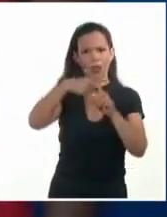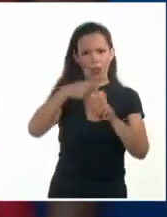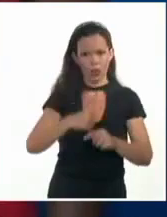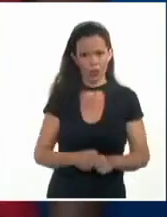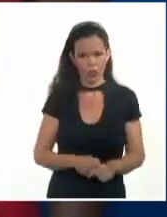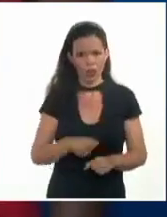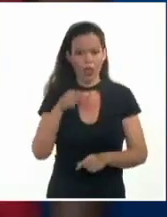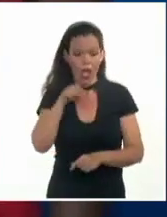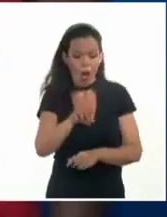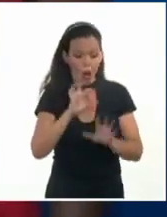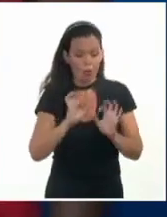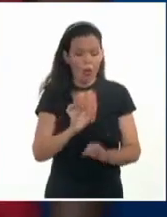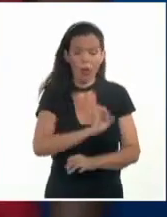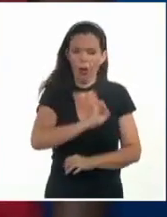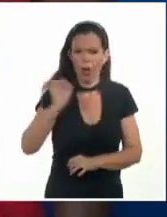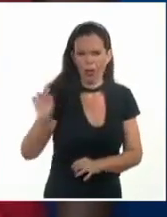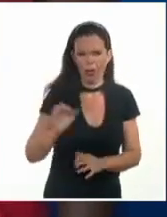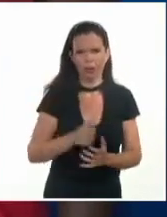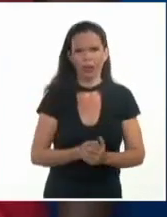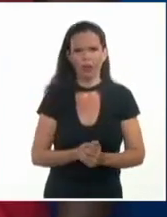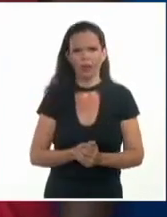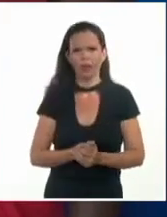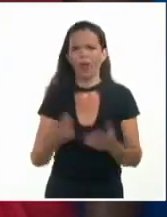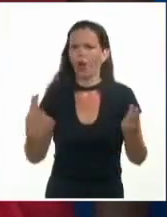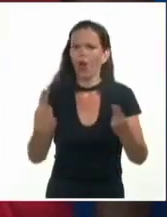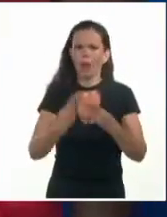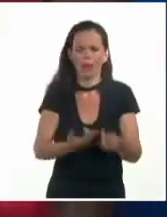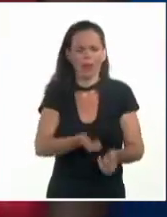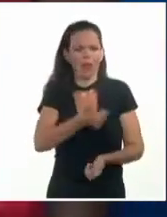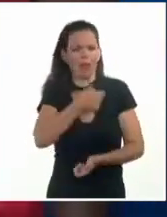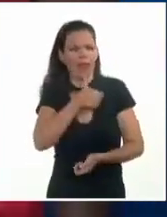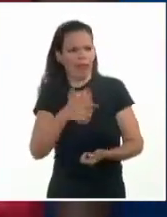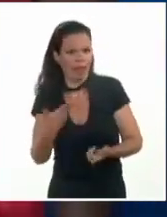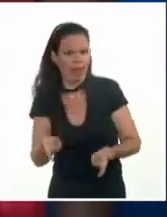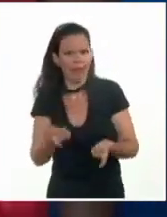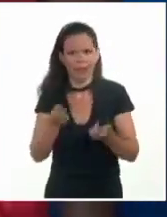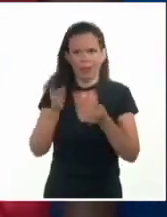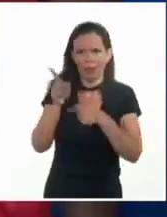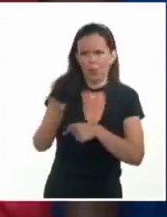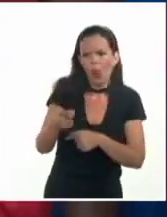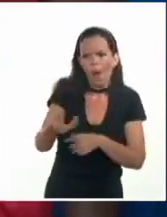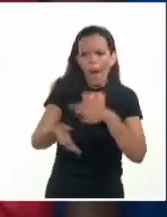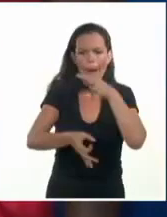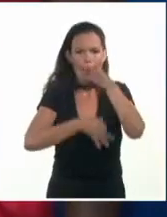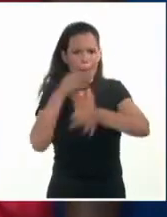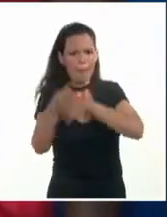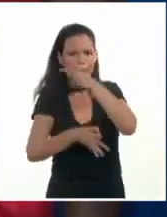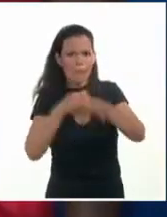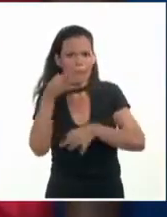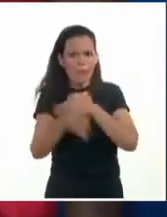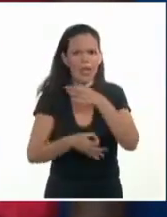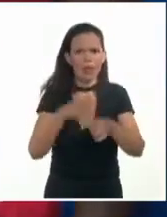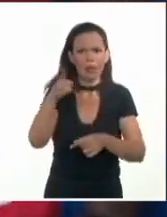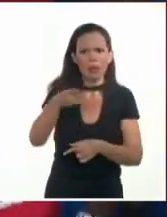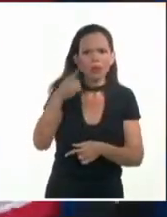centrocaribeña. Julio, un combate relativamente fácil. Danos tus impresiones ante este contrario, Jeffrey González de